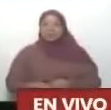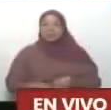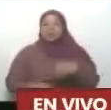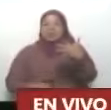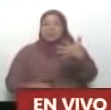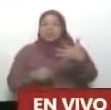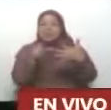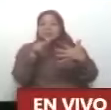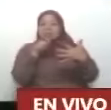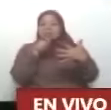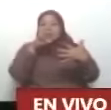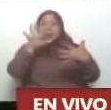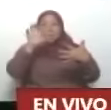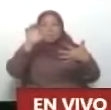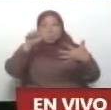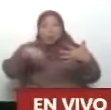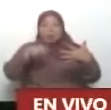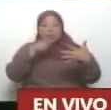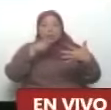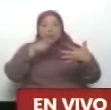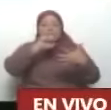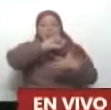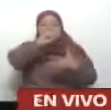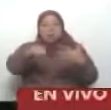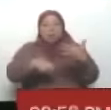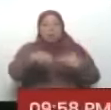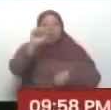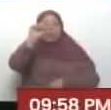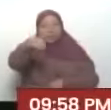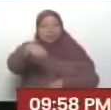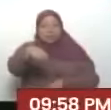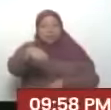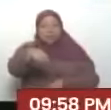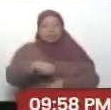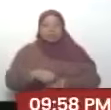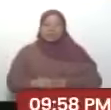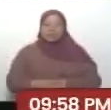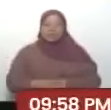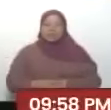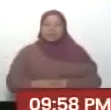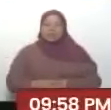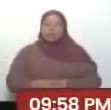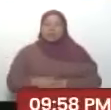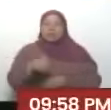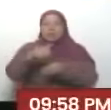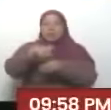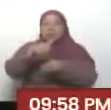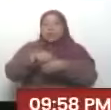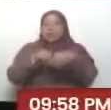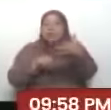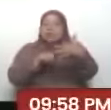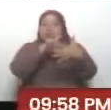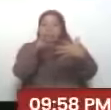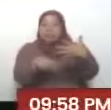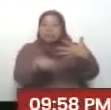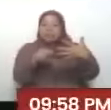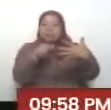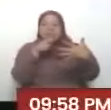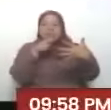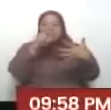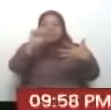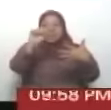5 veces sí, vota 5 veces. Ustedes cántenla, pues. 5 veces sí, vota